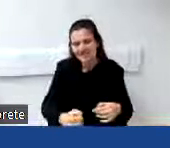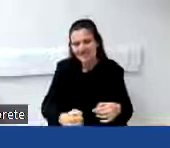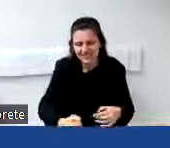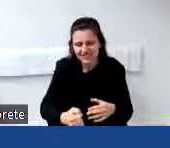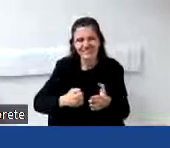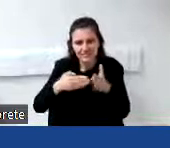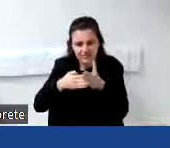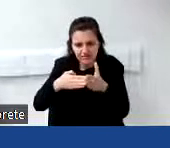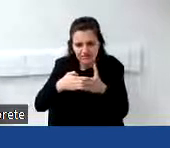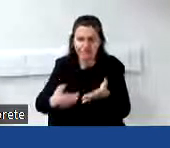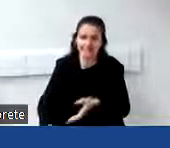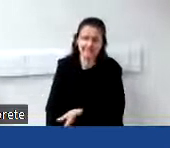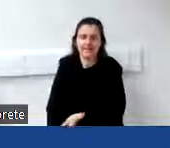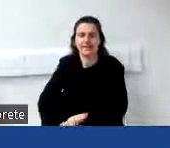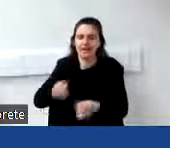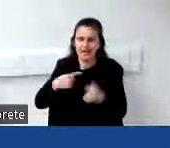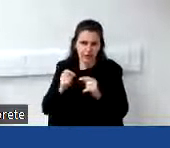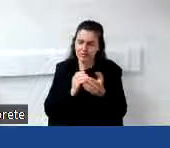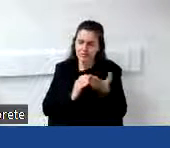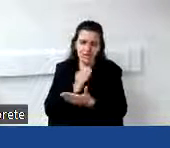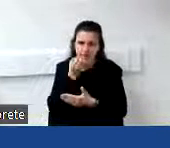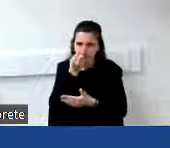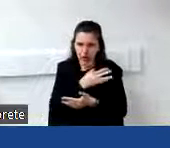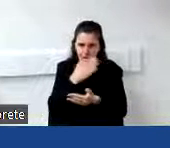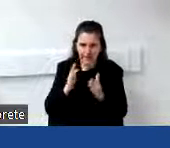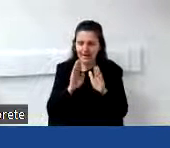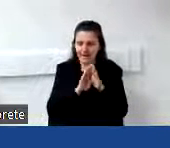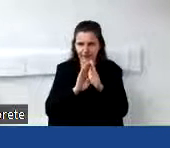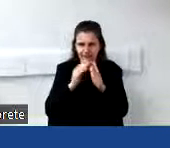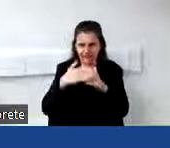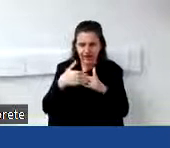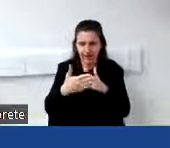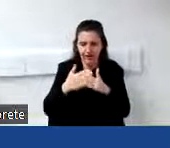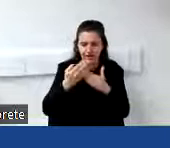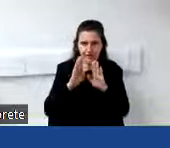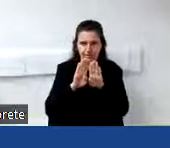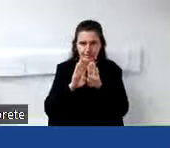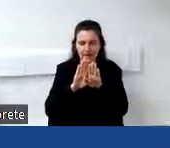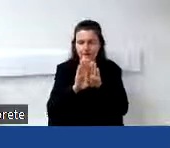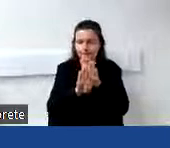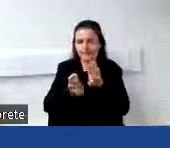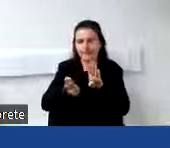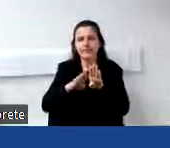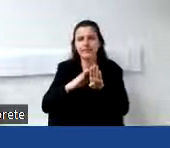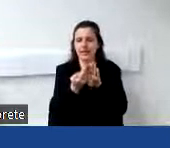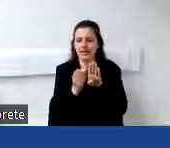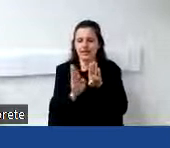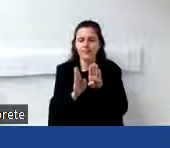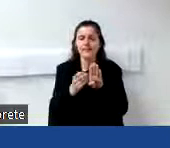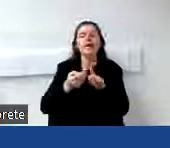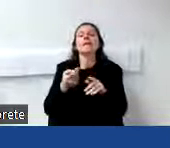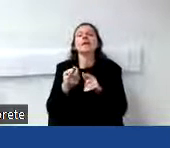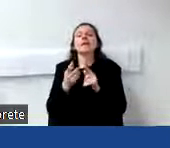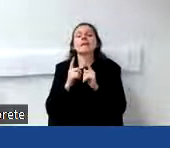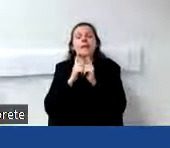¿no?, o que tengan objetos en los espacios de circulación, es algo a tener también bien presente, no solamente en lo que tiene que ver